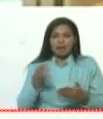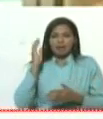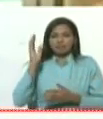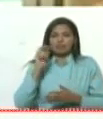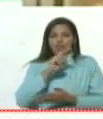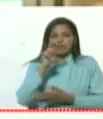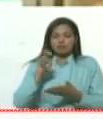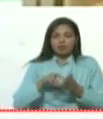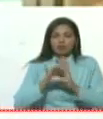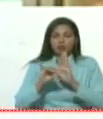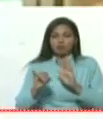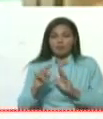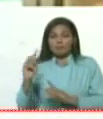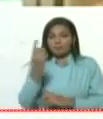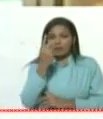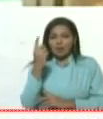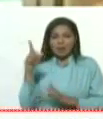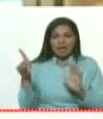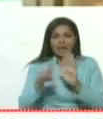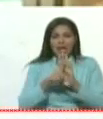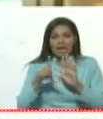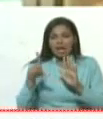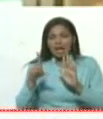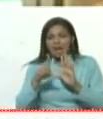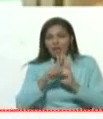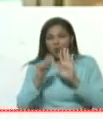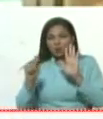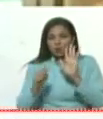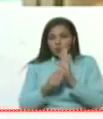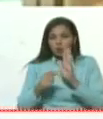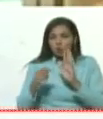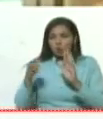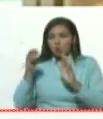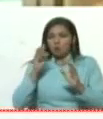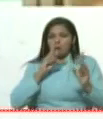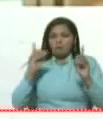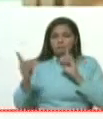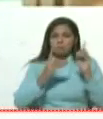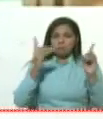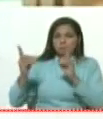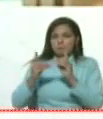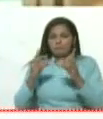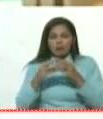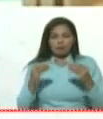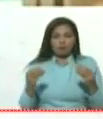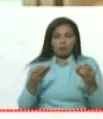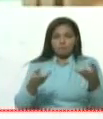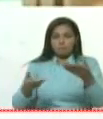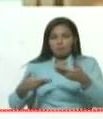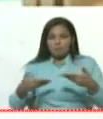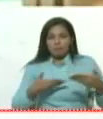vez que se debatía una ley, en este caso la constitución con el pueblo. Recibimos propuestas de todo tipo.